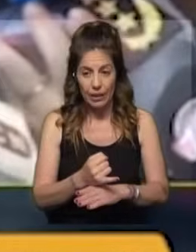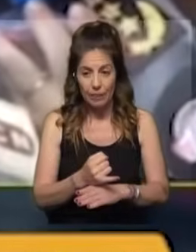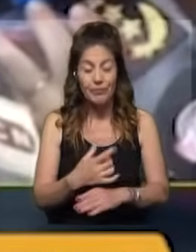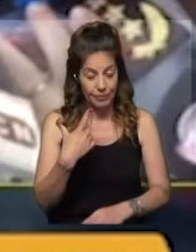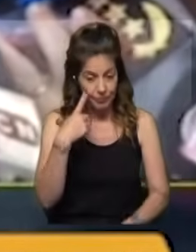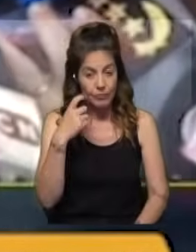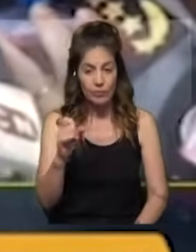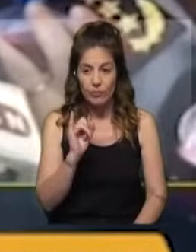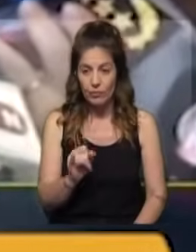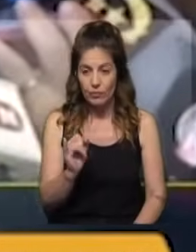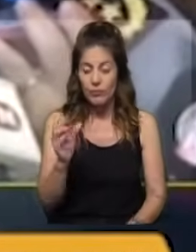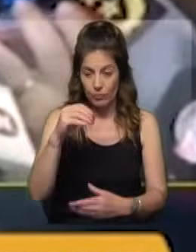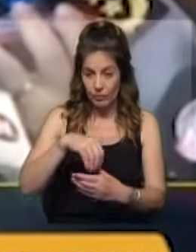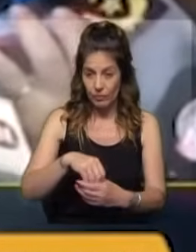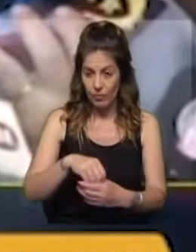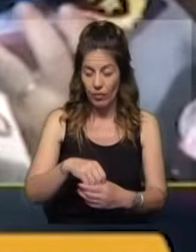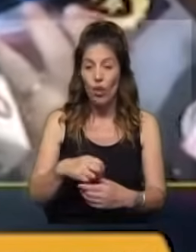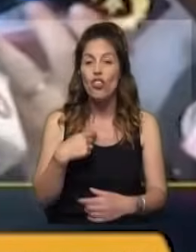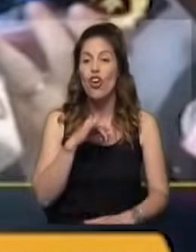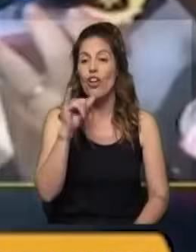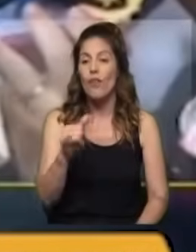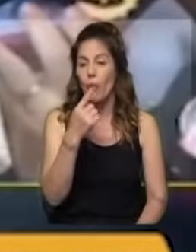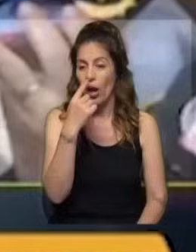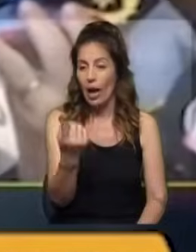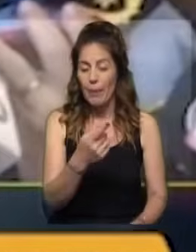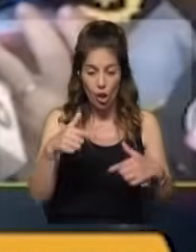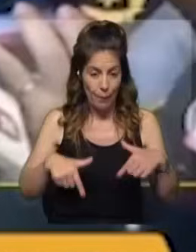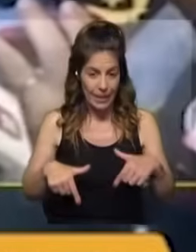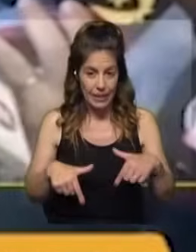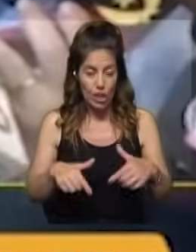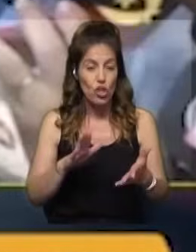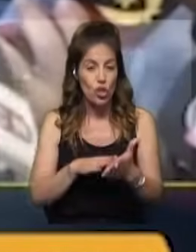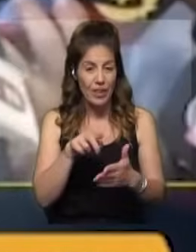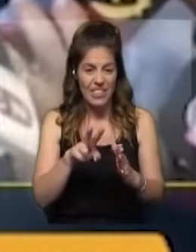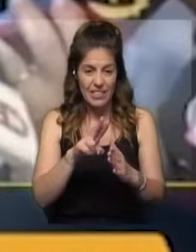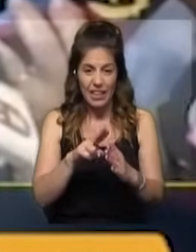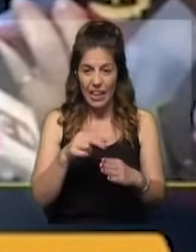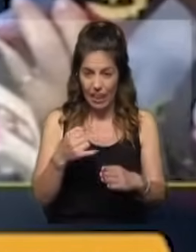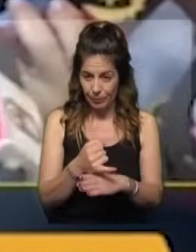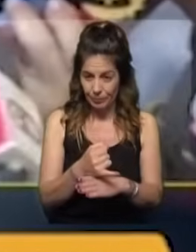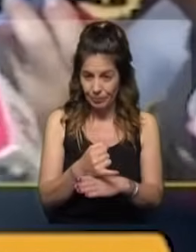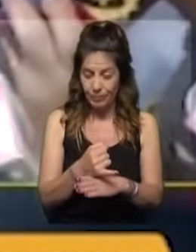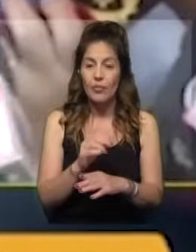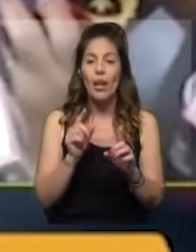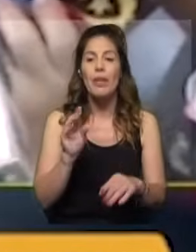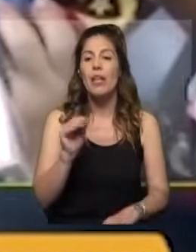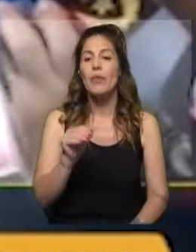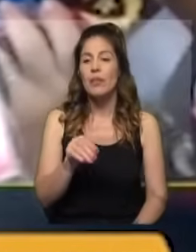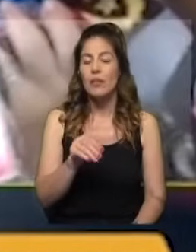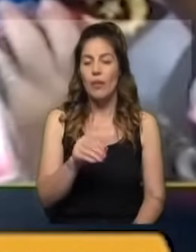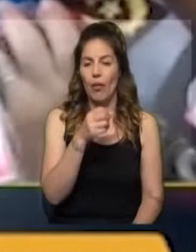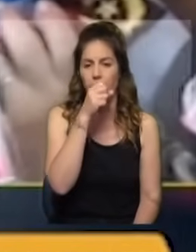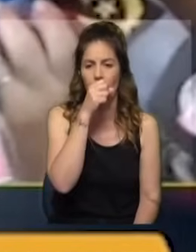detectó con esa intervención nosotros informamos rápidamente al ministerio público sobre esa irregularidad hemos puesto también a disposición a